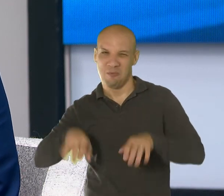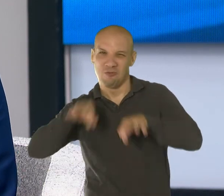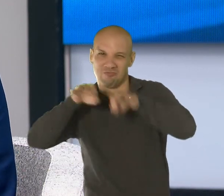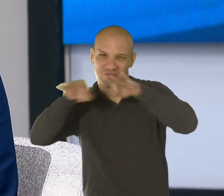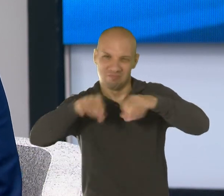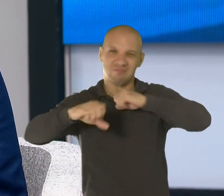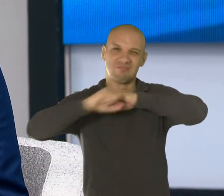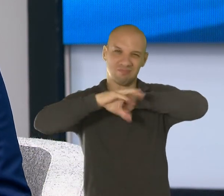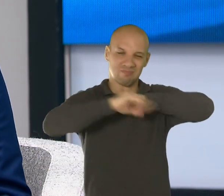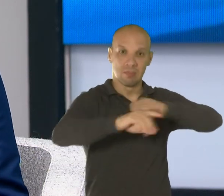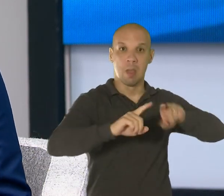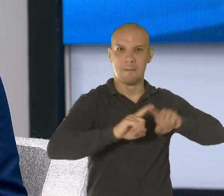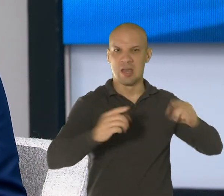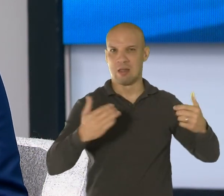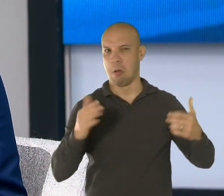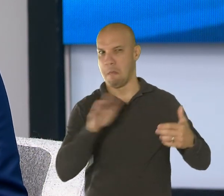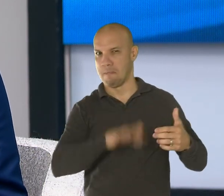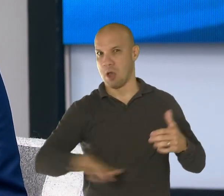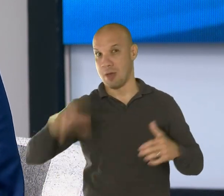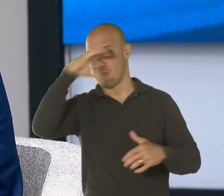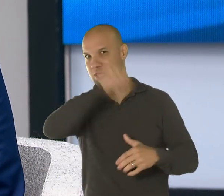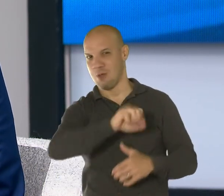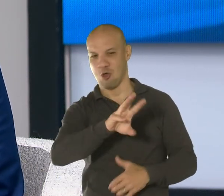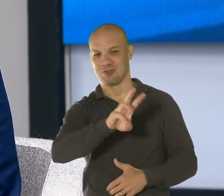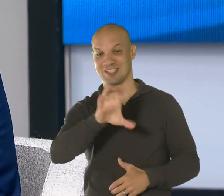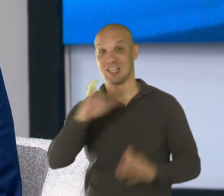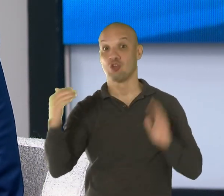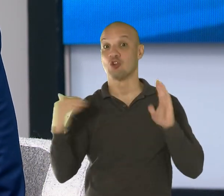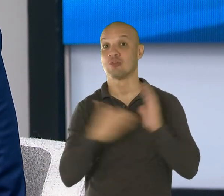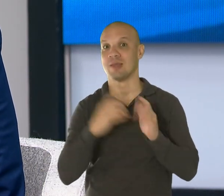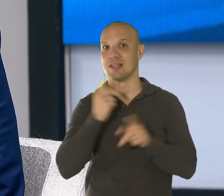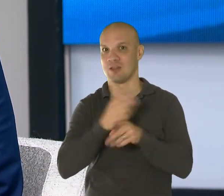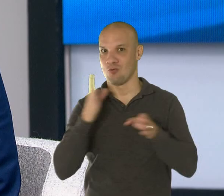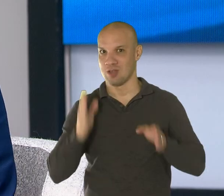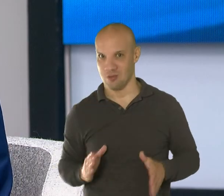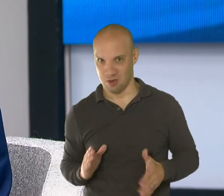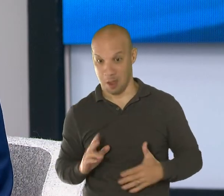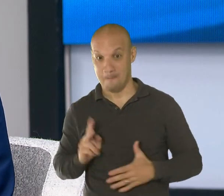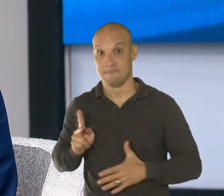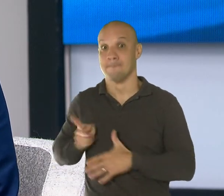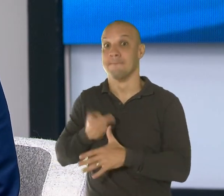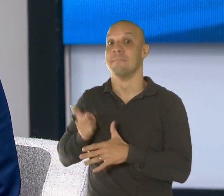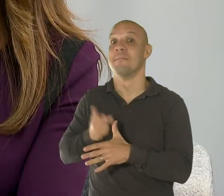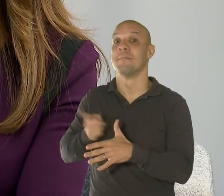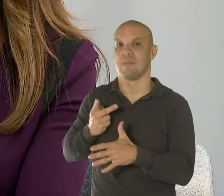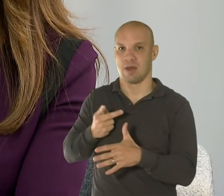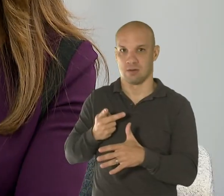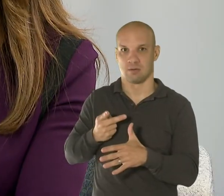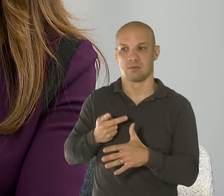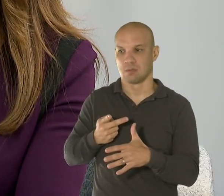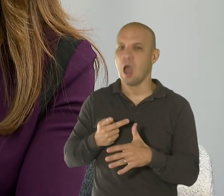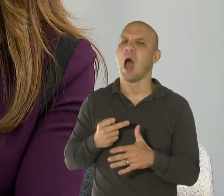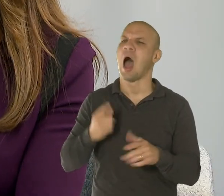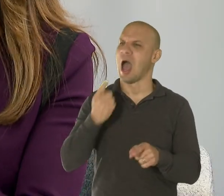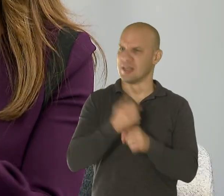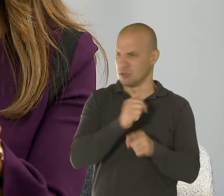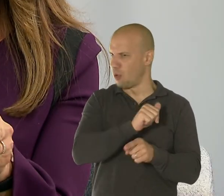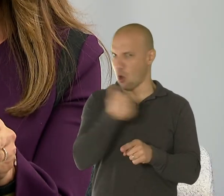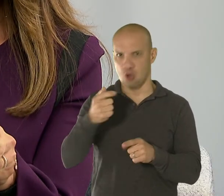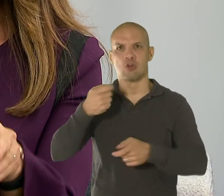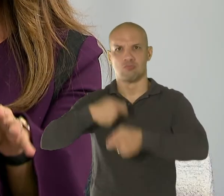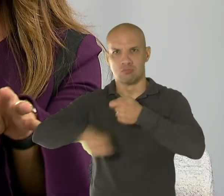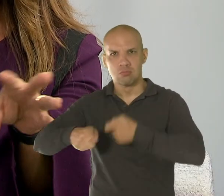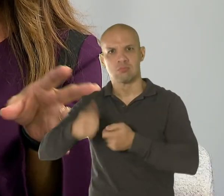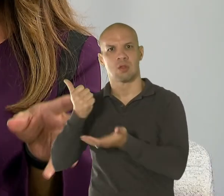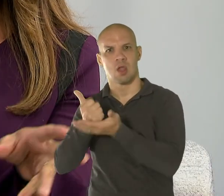hay 600,000 cuidadores, pero claro, primarios. Habrá que ver, ¿verdad?, las los ramificaciones. Secundarios, los que ayudan, los que apoyan, porque si para